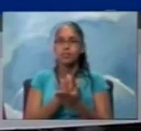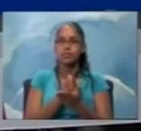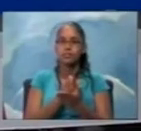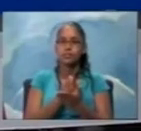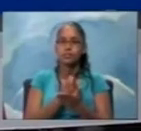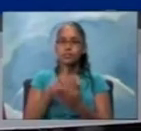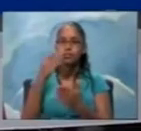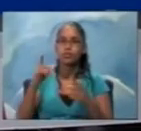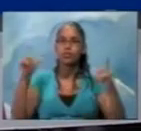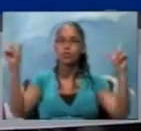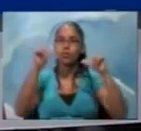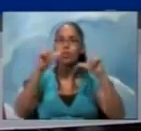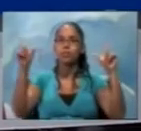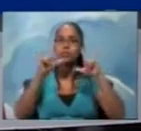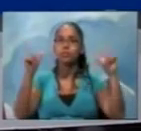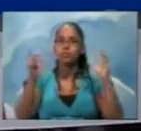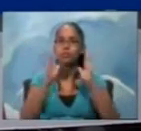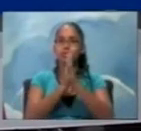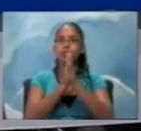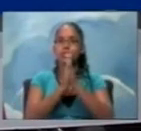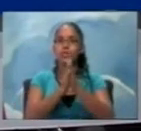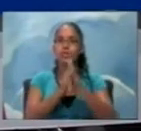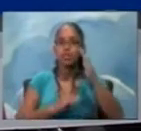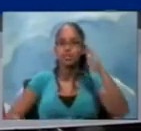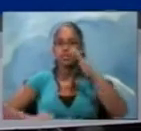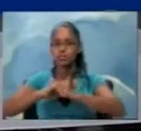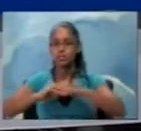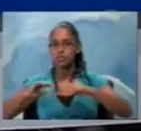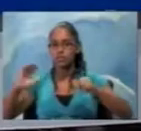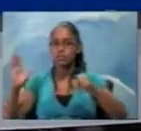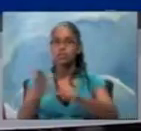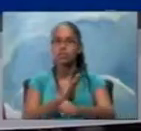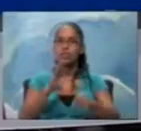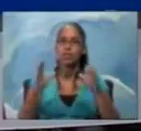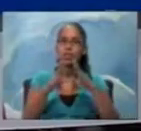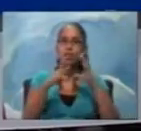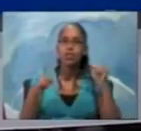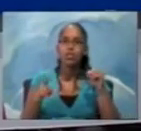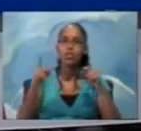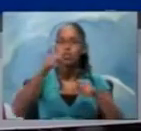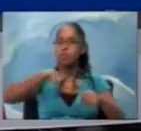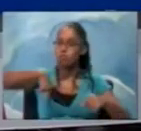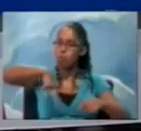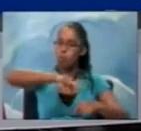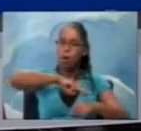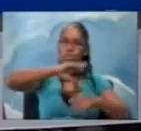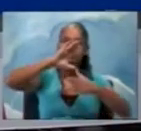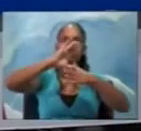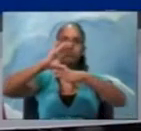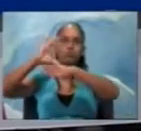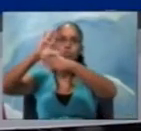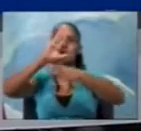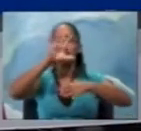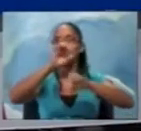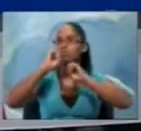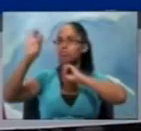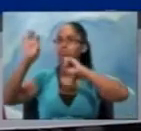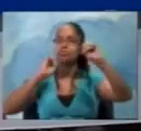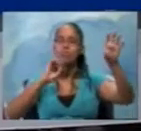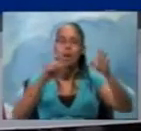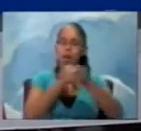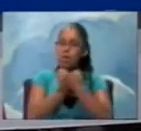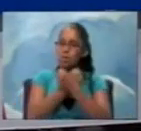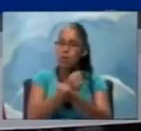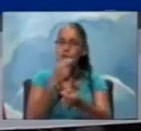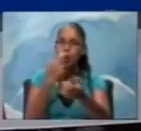Los matutinos han llenado todo nuestro continente. Amén. Nos están retransmitiendo, amados